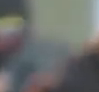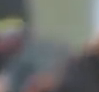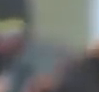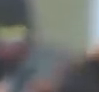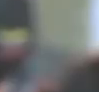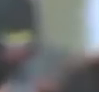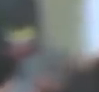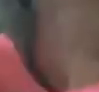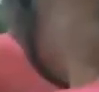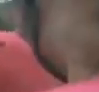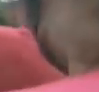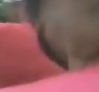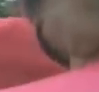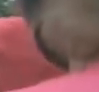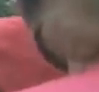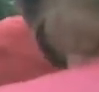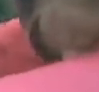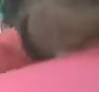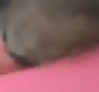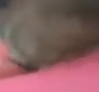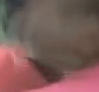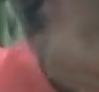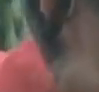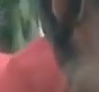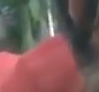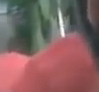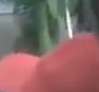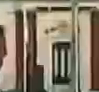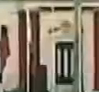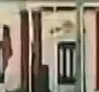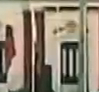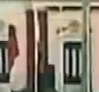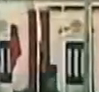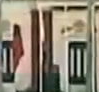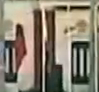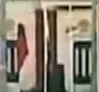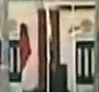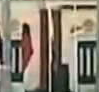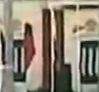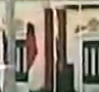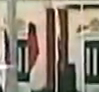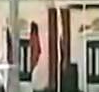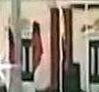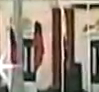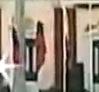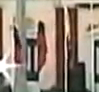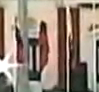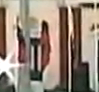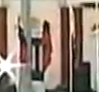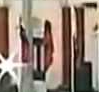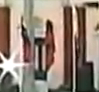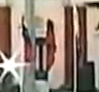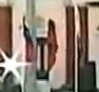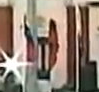golpismo. Dentro de un año los vuelvo a invitar a que vengan a este balcón del pueblo otra